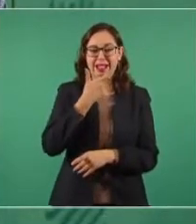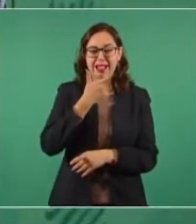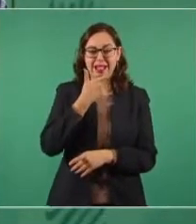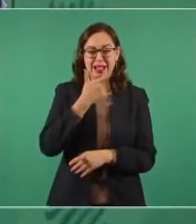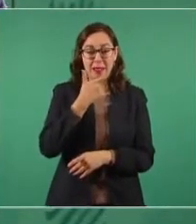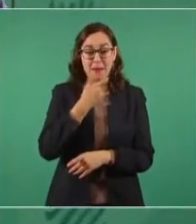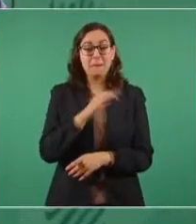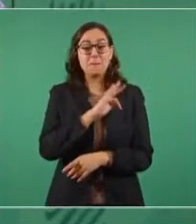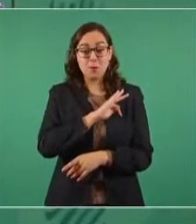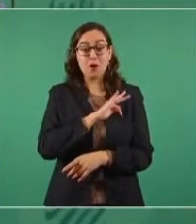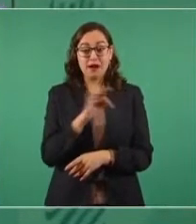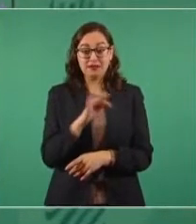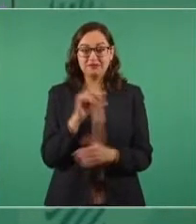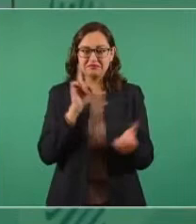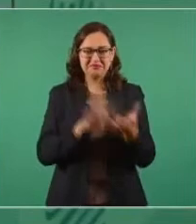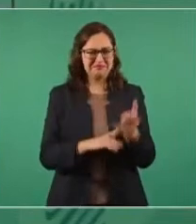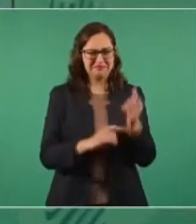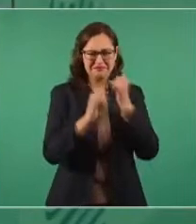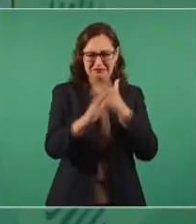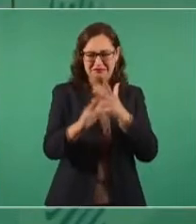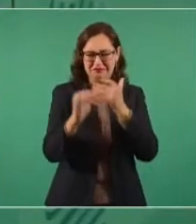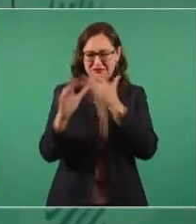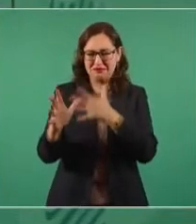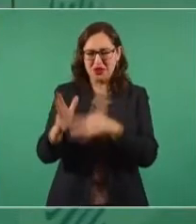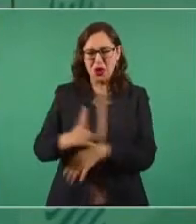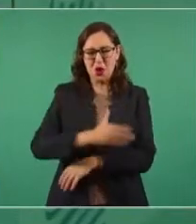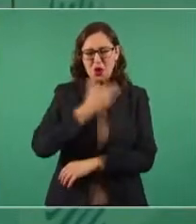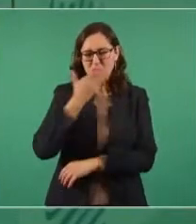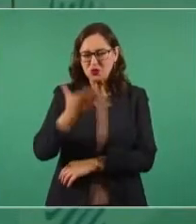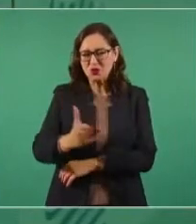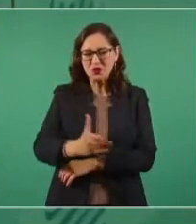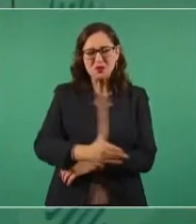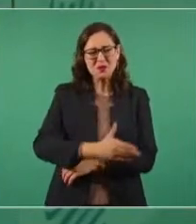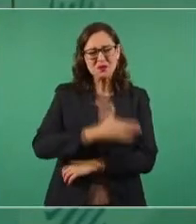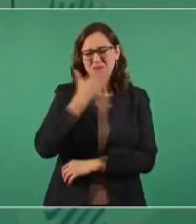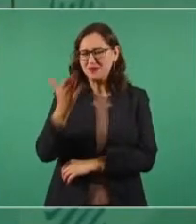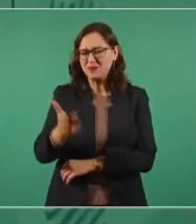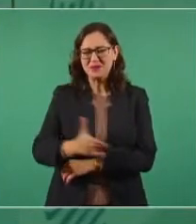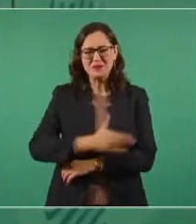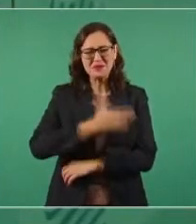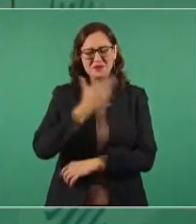acerca de los fraudes electorales los conteos de votos